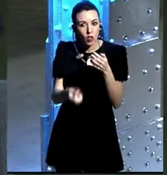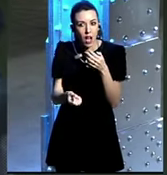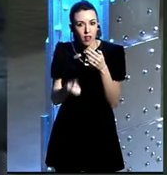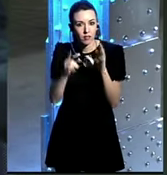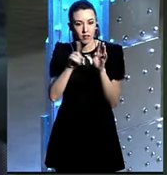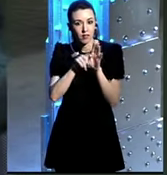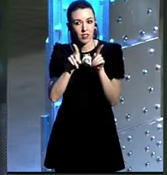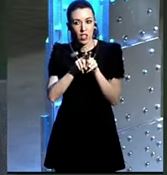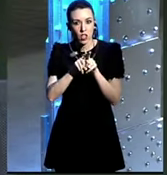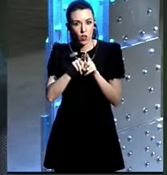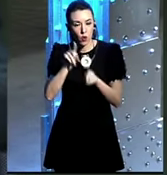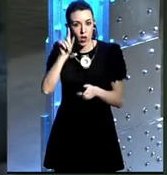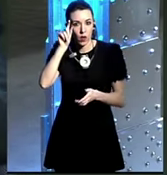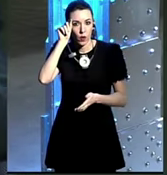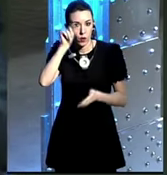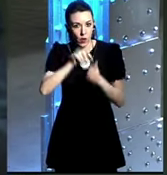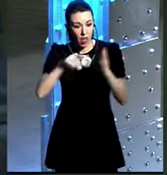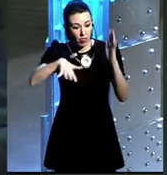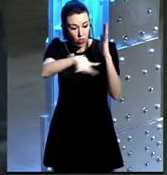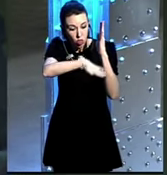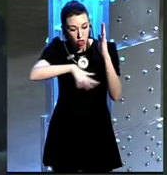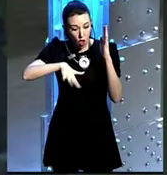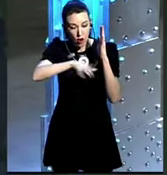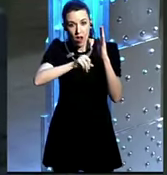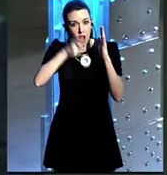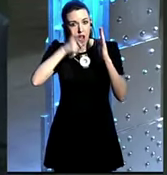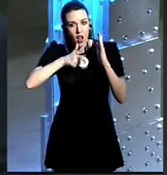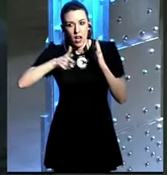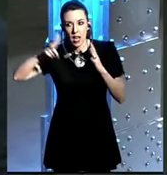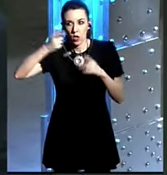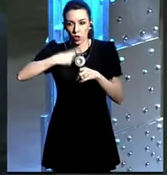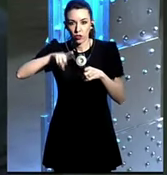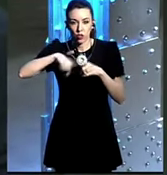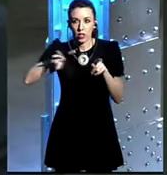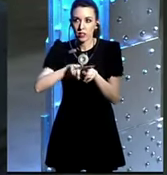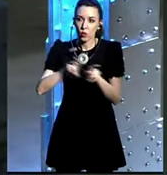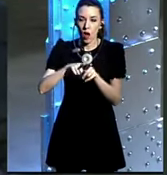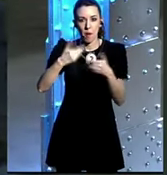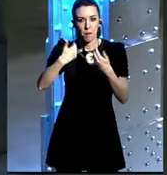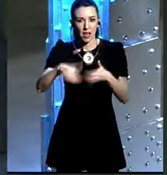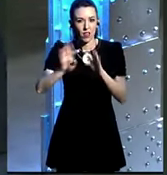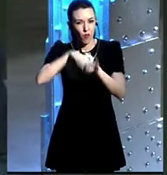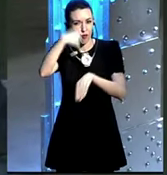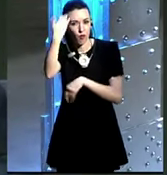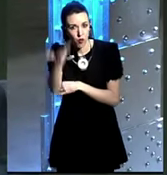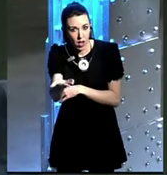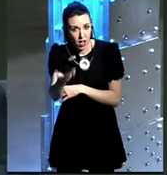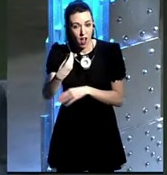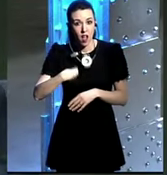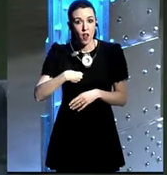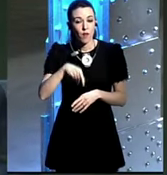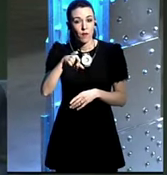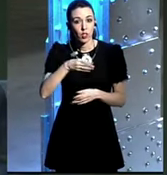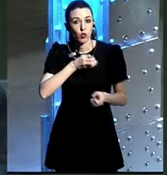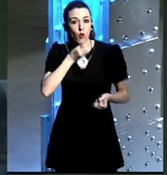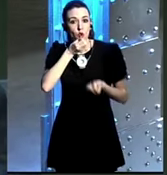caen en la inmediación del árbol, sino que quedan lejos y que quedan como perdidos, como fuera. Y lo que